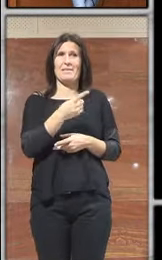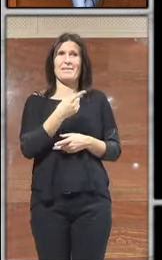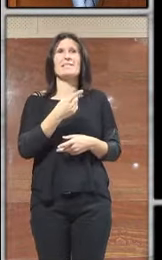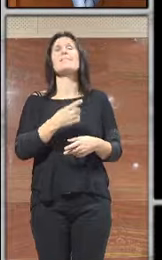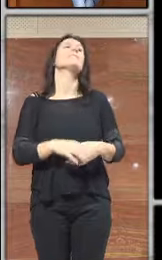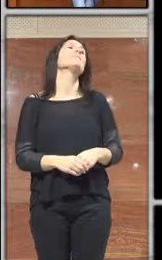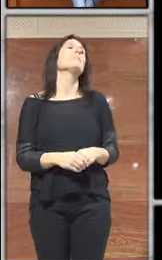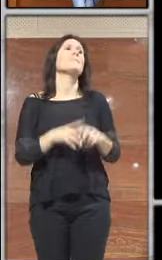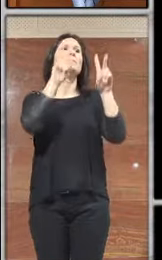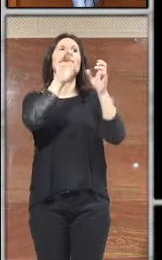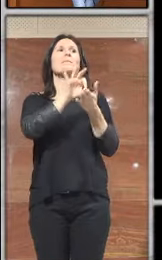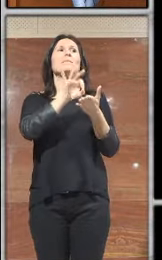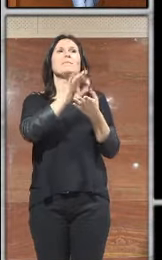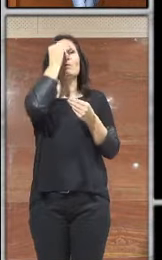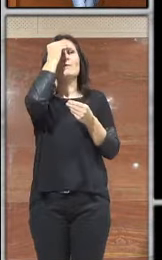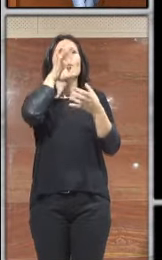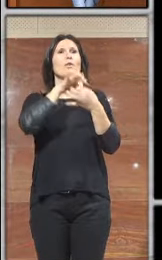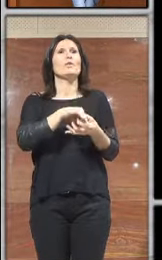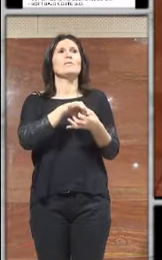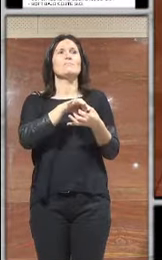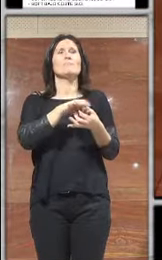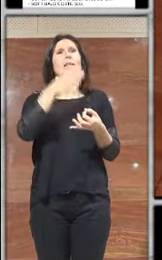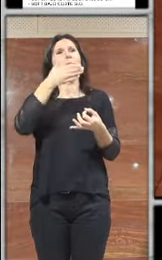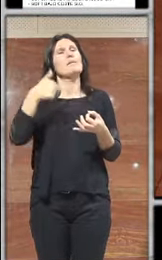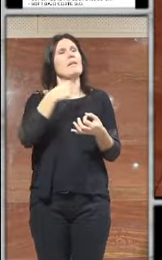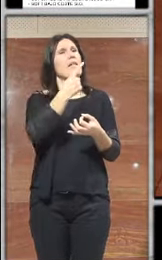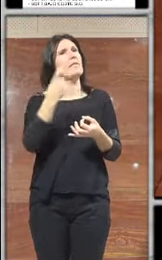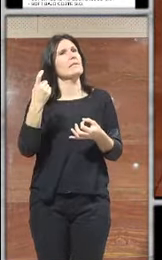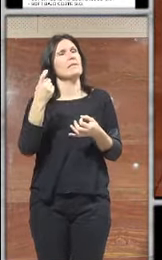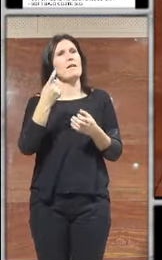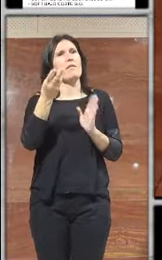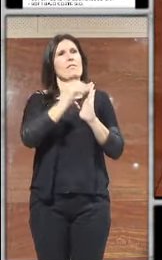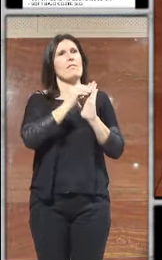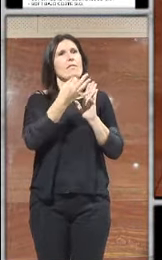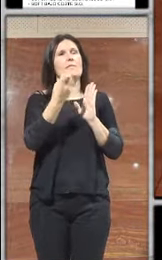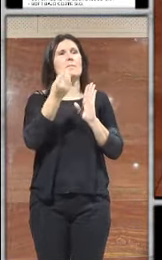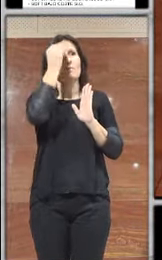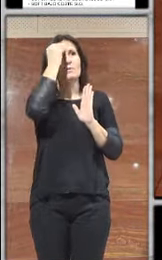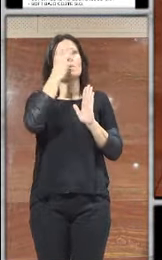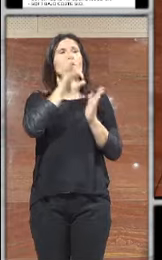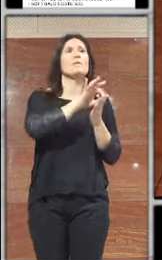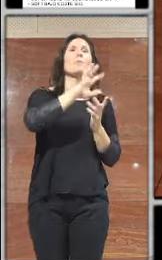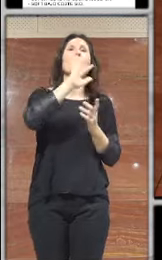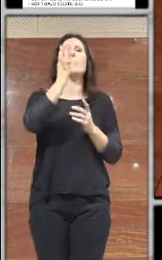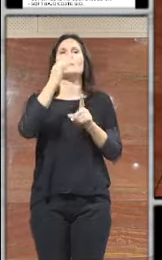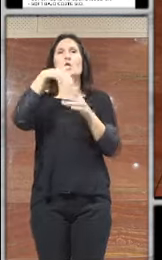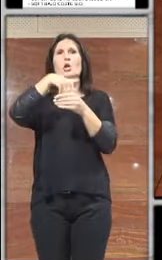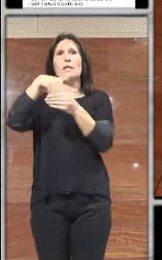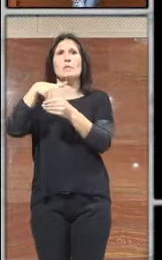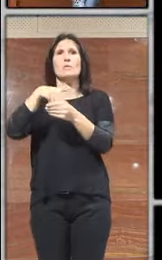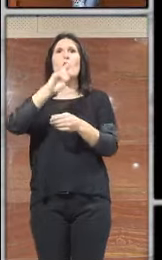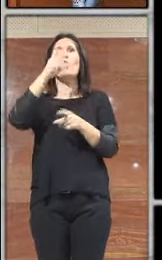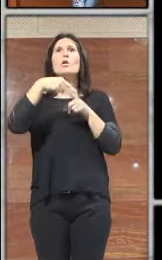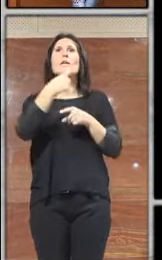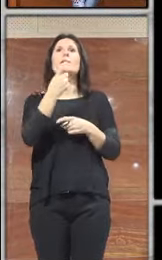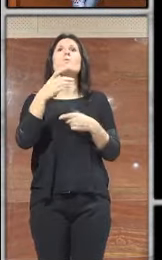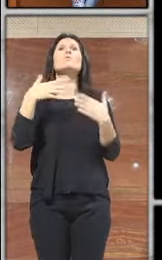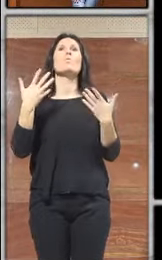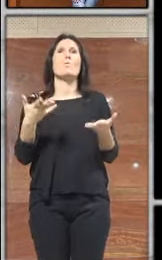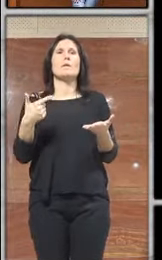el tema de servicios creo que es un aspecto potente de necesidad, servicios y contenidos. Otra cosa que necesitamos es